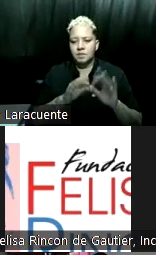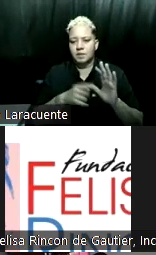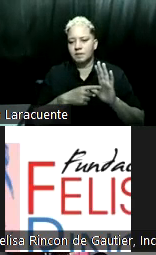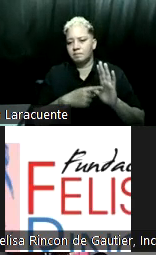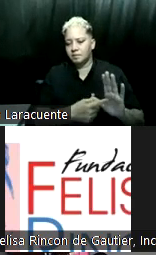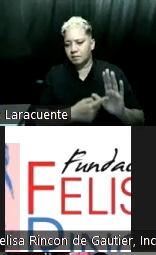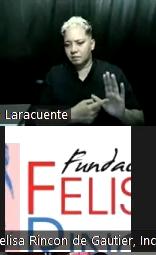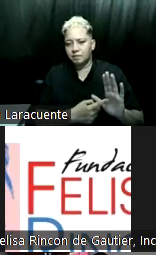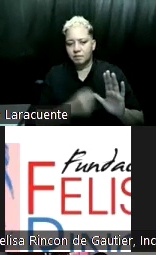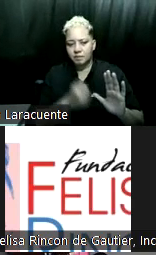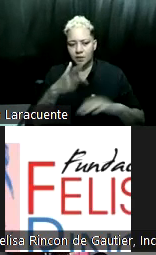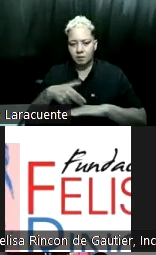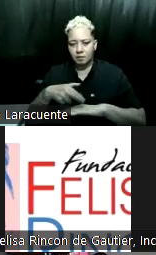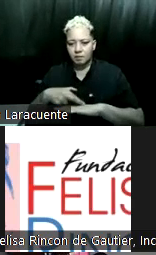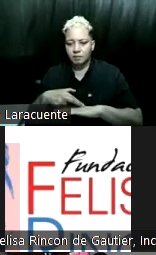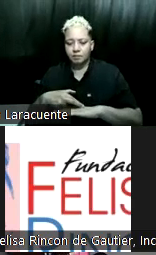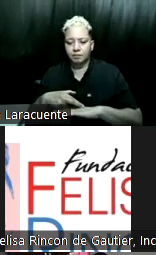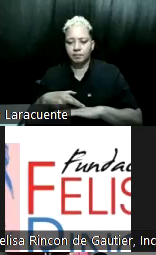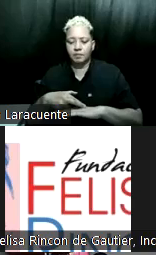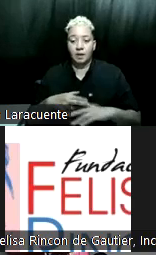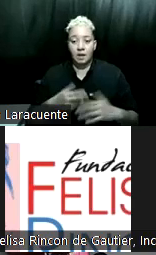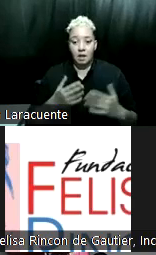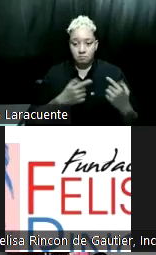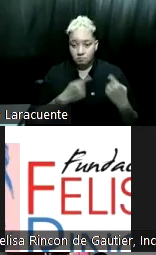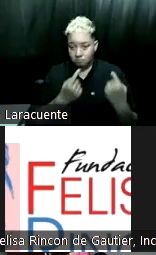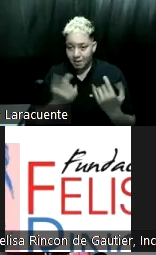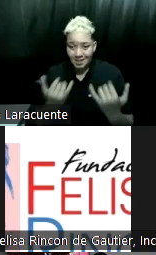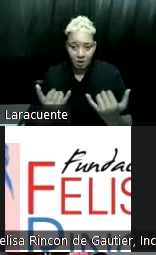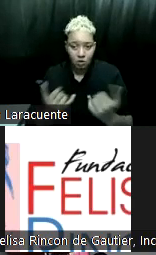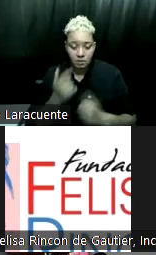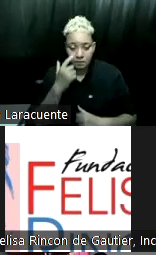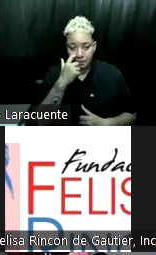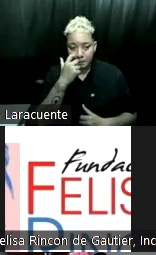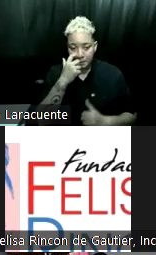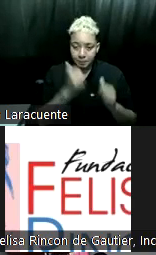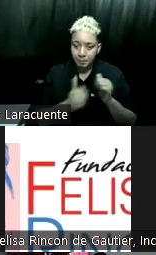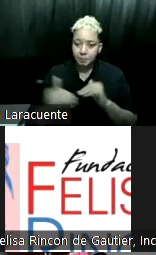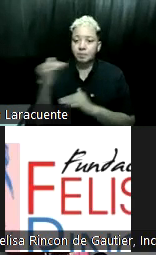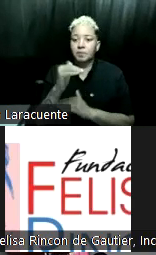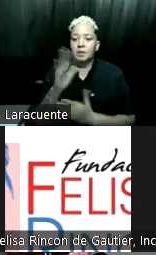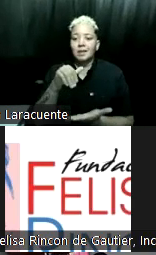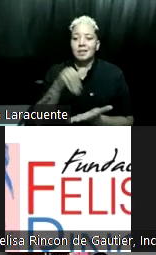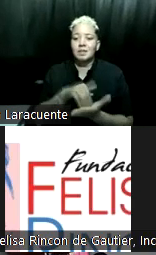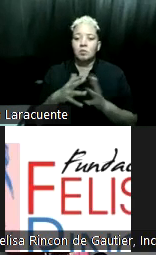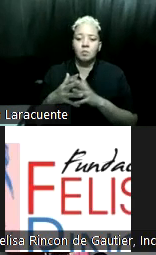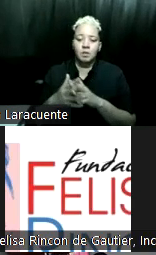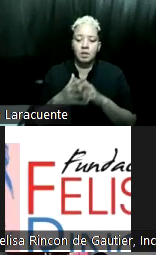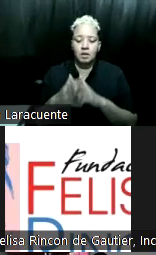presentado en Puerto Rico hasta la fecha, aún por encima de los Juegos Centroamericanos